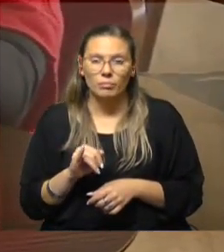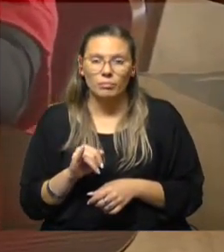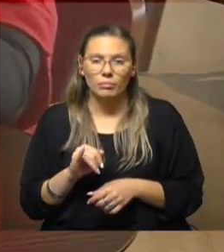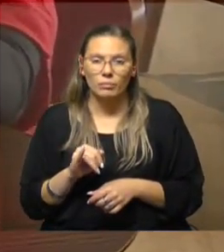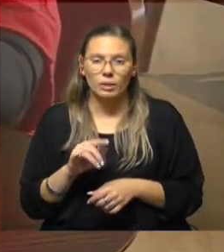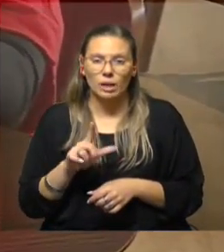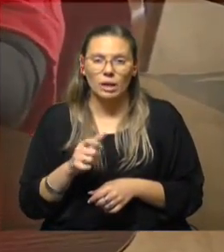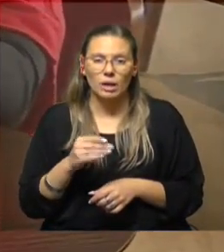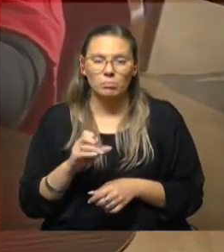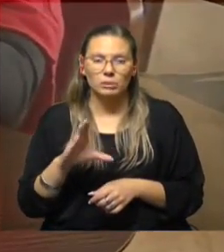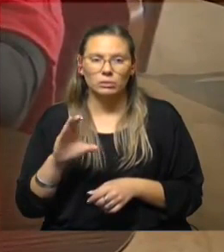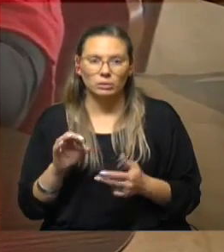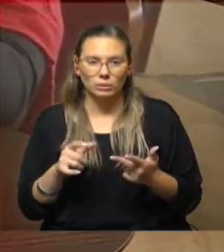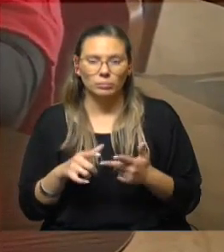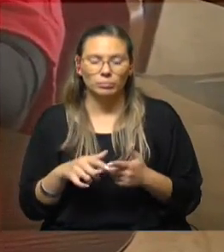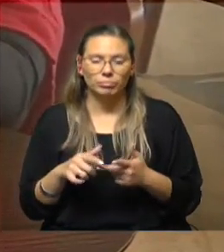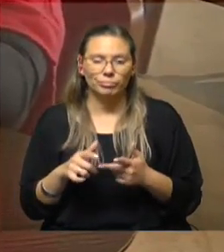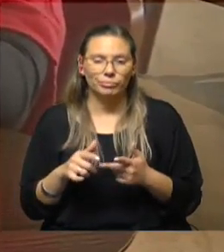Claudia Lapacó y